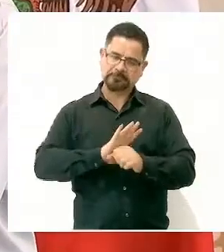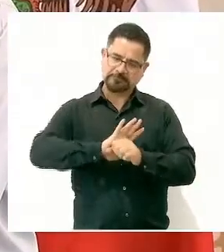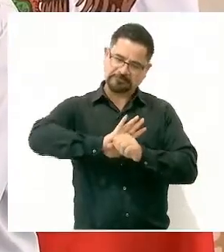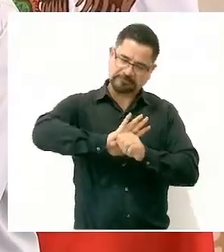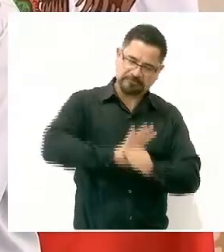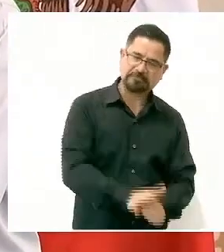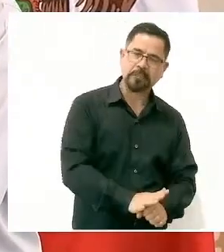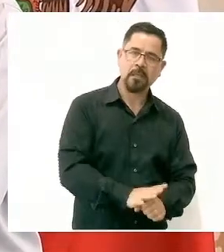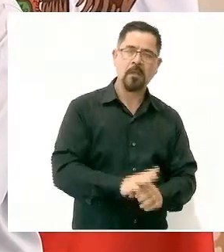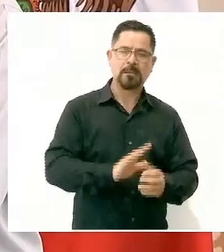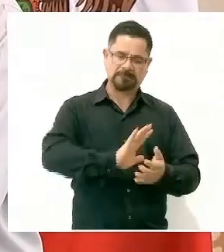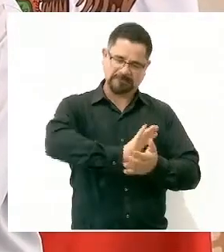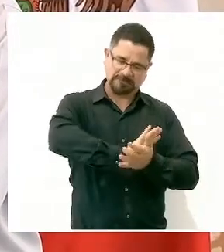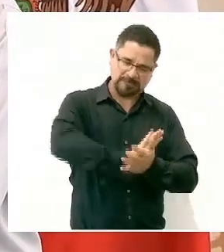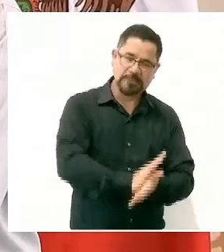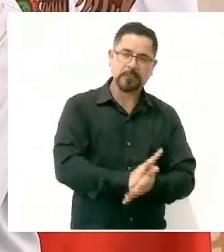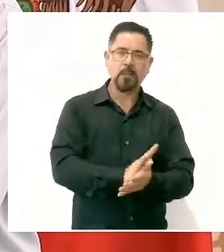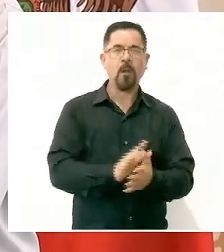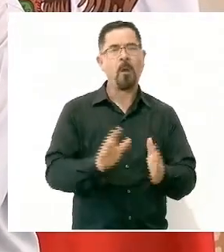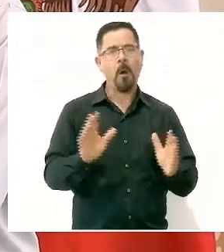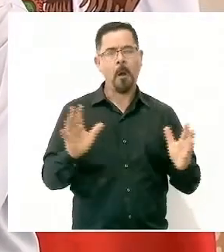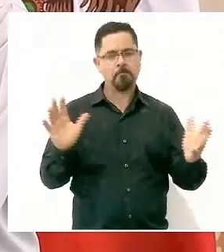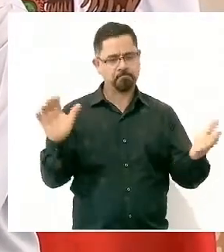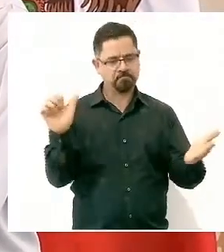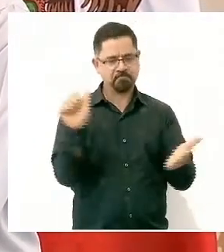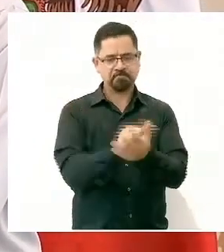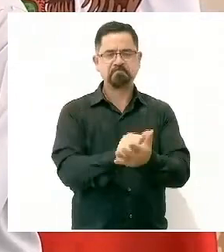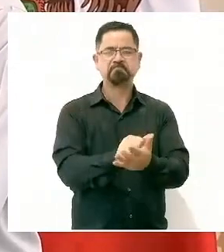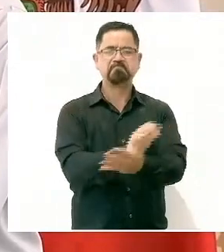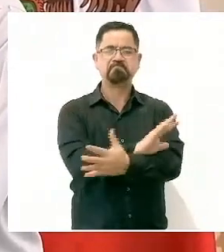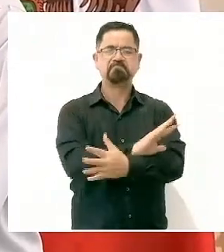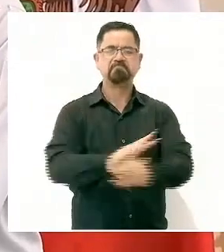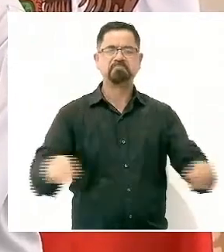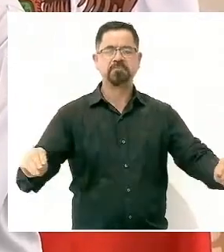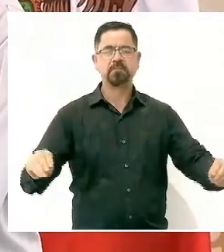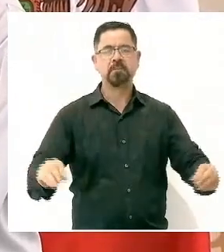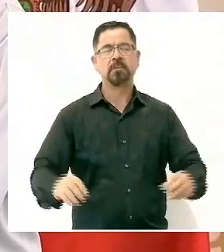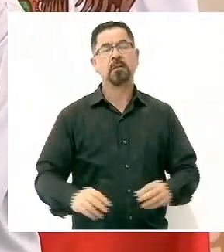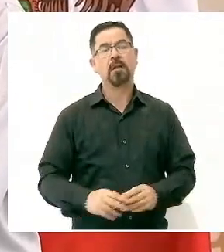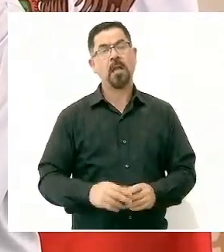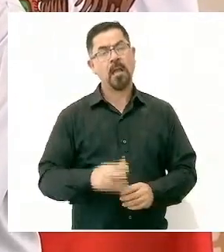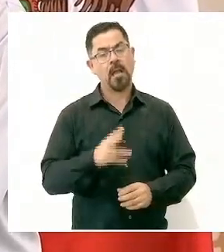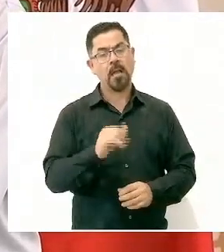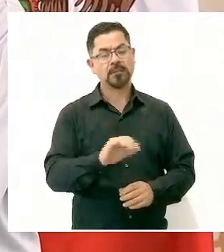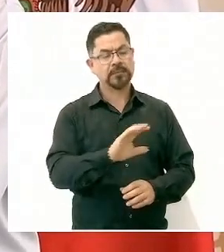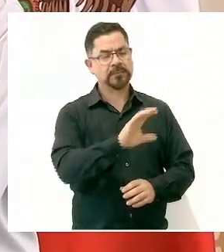o destruir. En cada uno